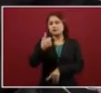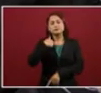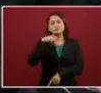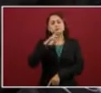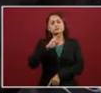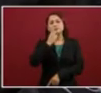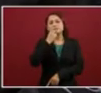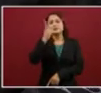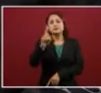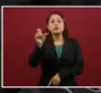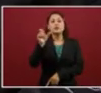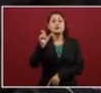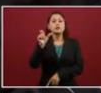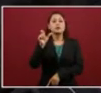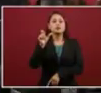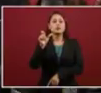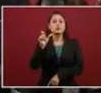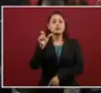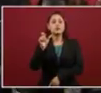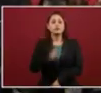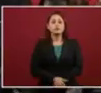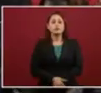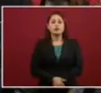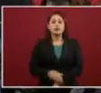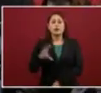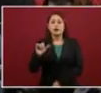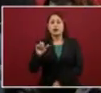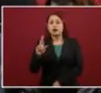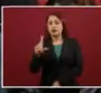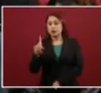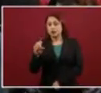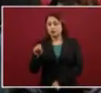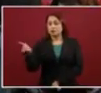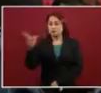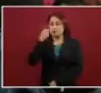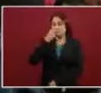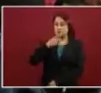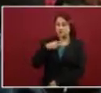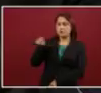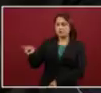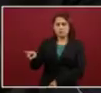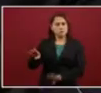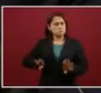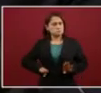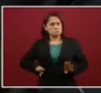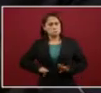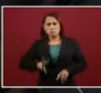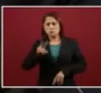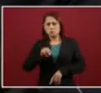renuncia que me dijo este carlos que él estaba inconforme este